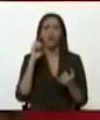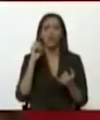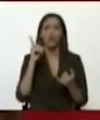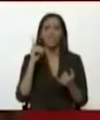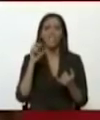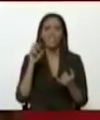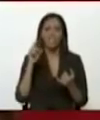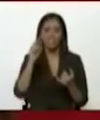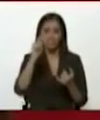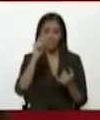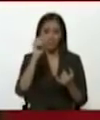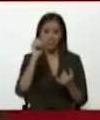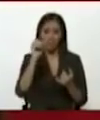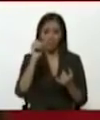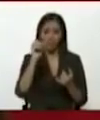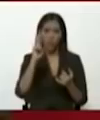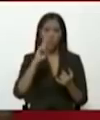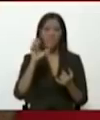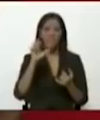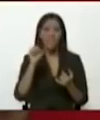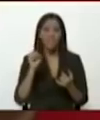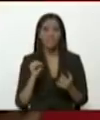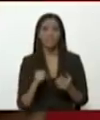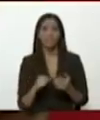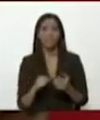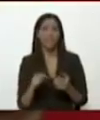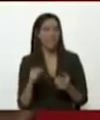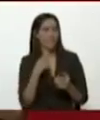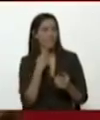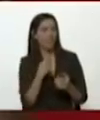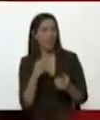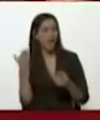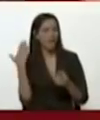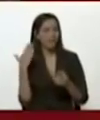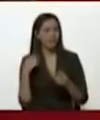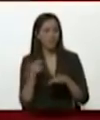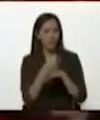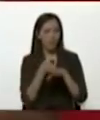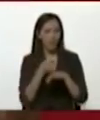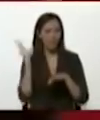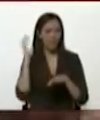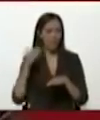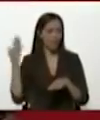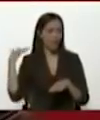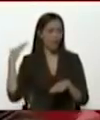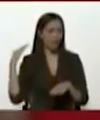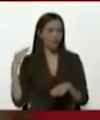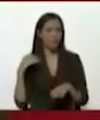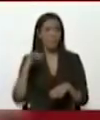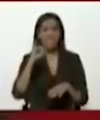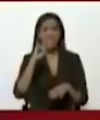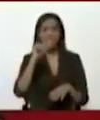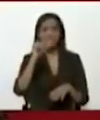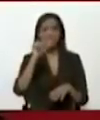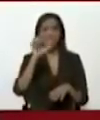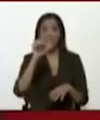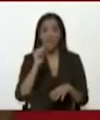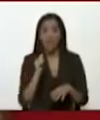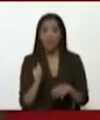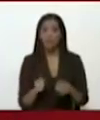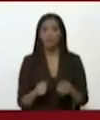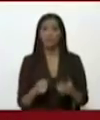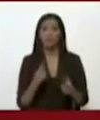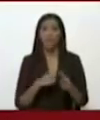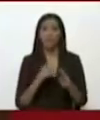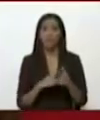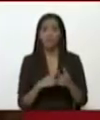Rodríguez Torres, no dijo el que está en el que era ex gobernador de Aragua, Isea. Y los compañeros se